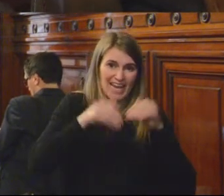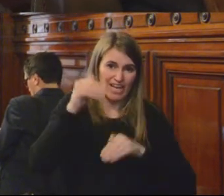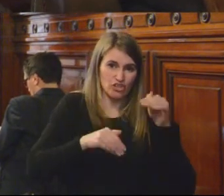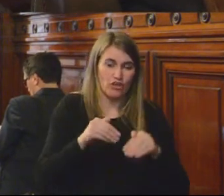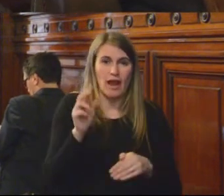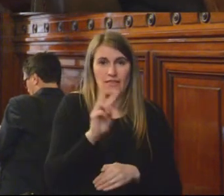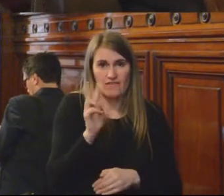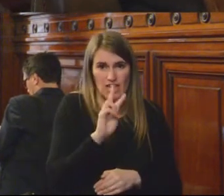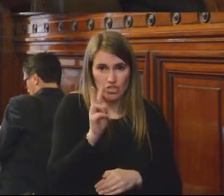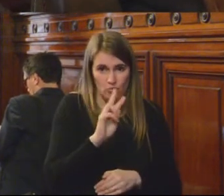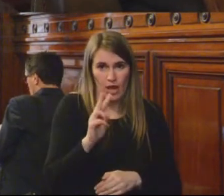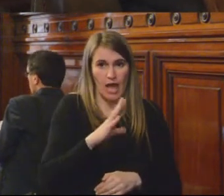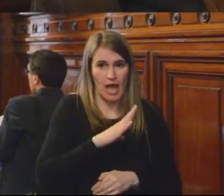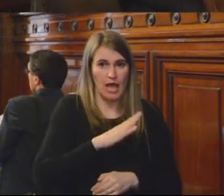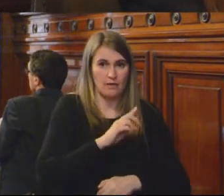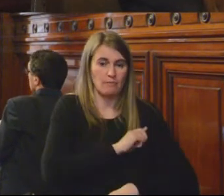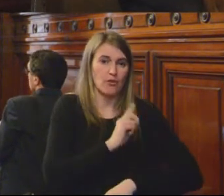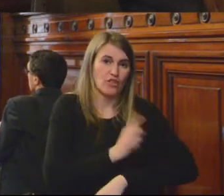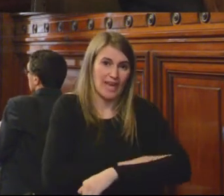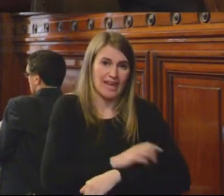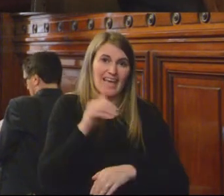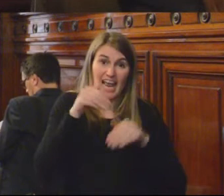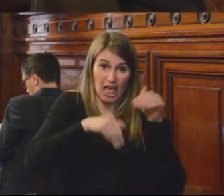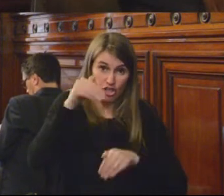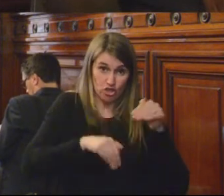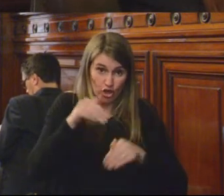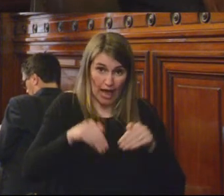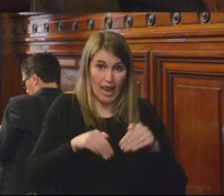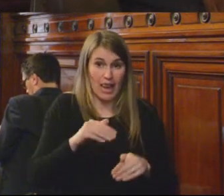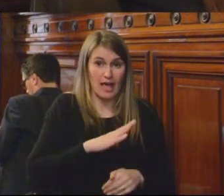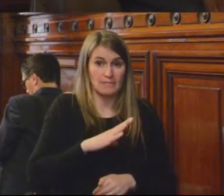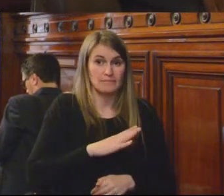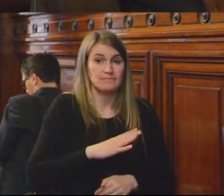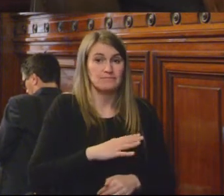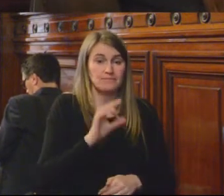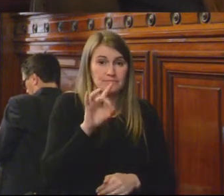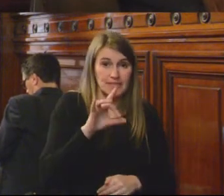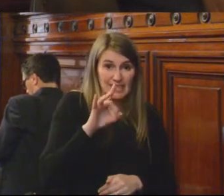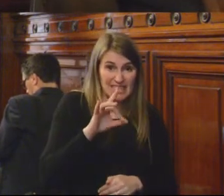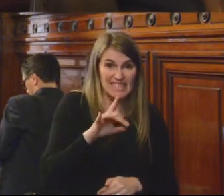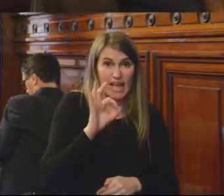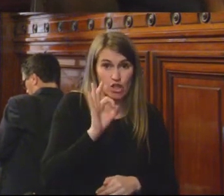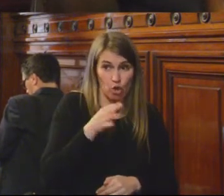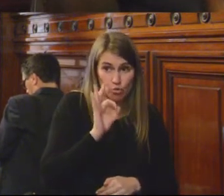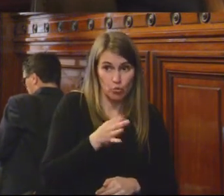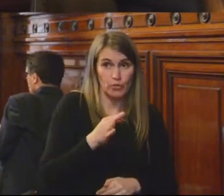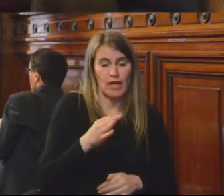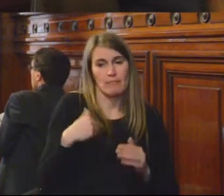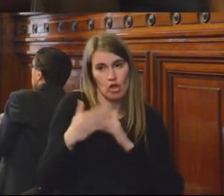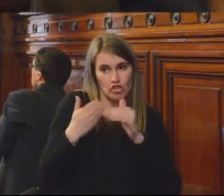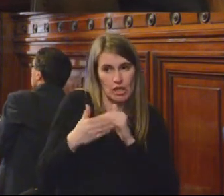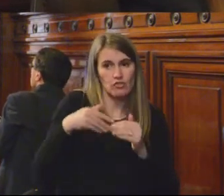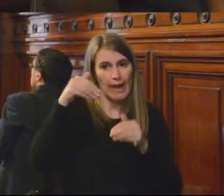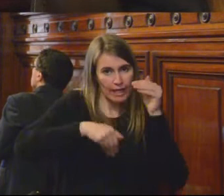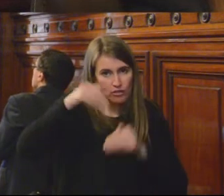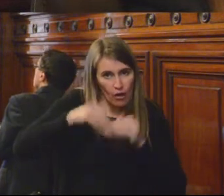cuestionado el funcionamiento del poder electoral. Nosotros venimos el 15 de octubre de un proceso electoral para la escogencia